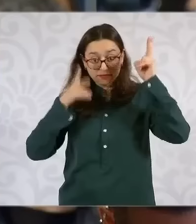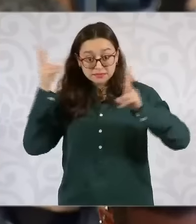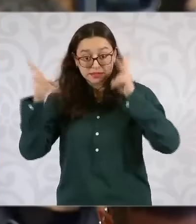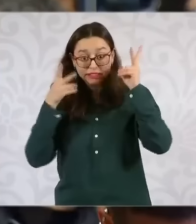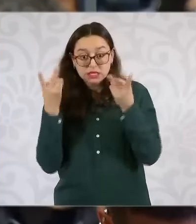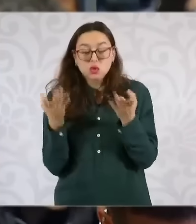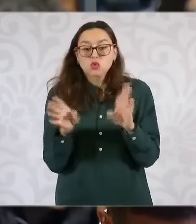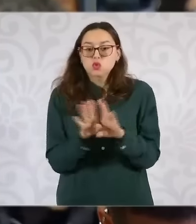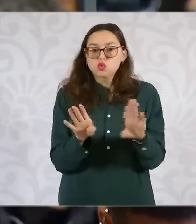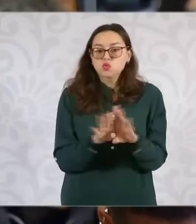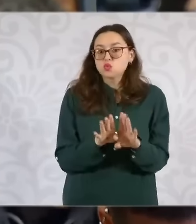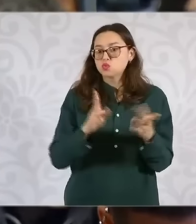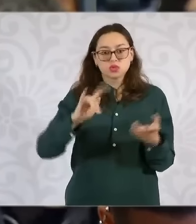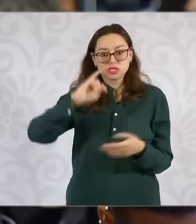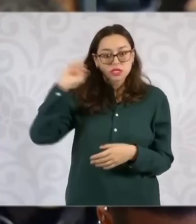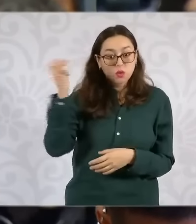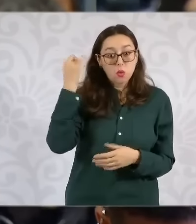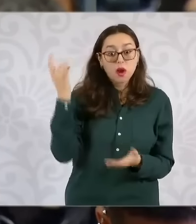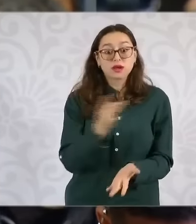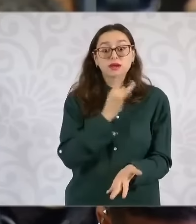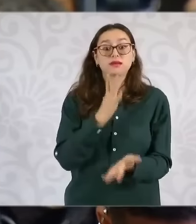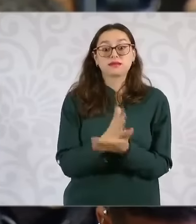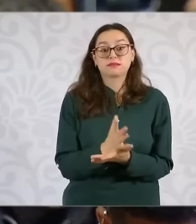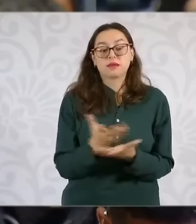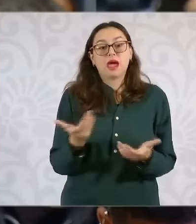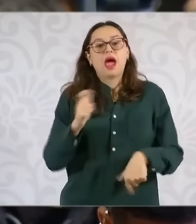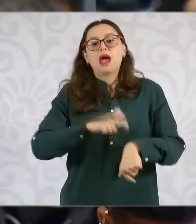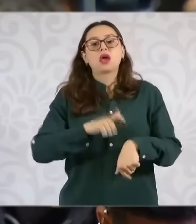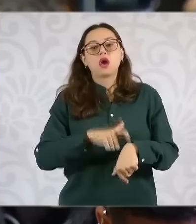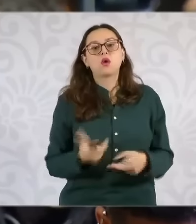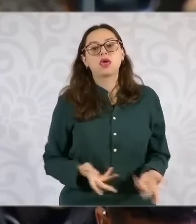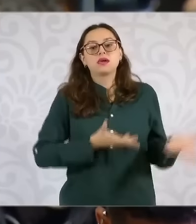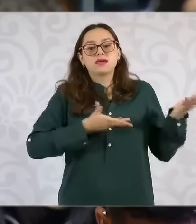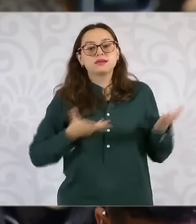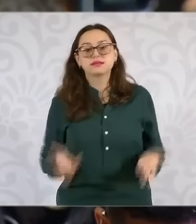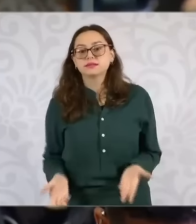¿Nada más va a ser Tijuana? Preguntarle a qué horas llega,